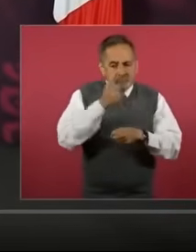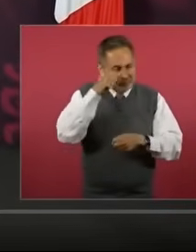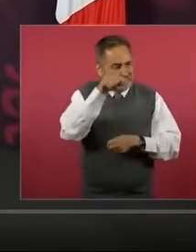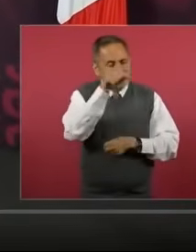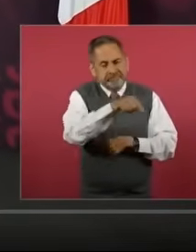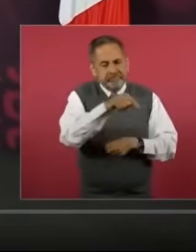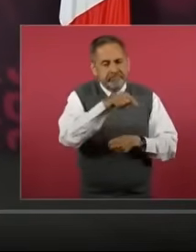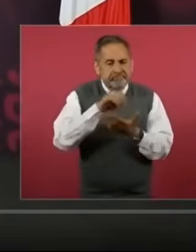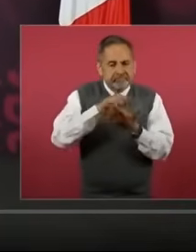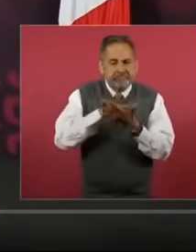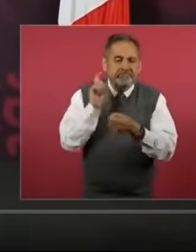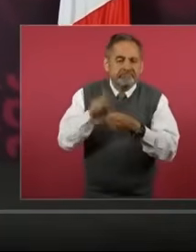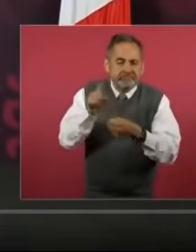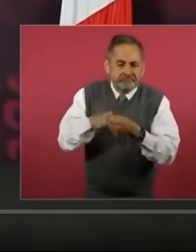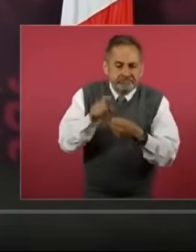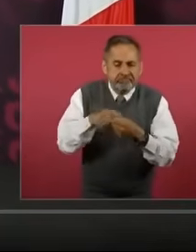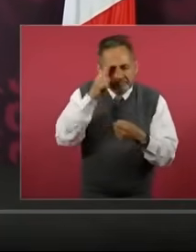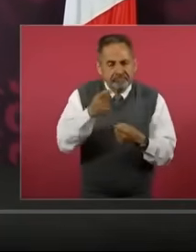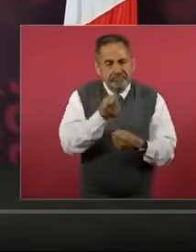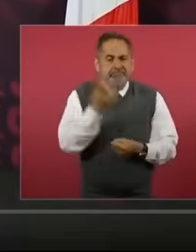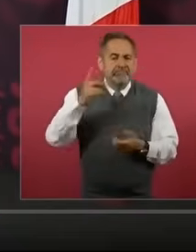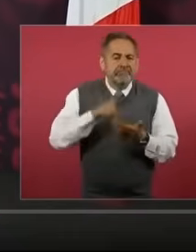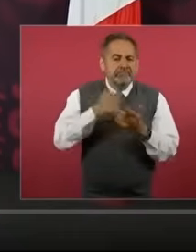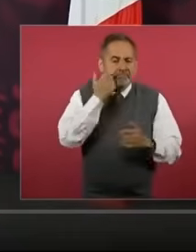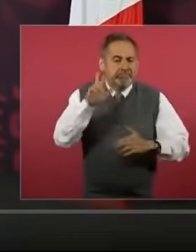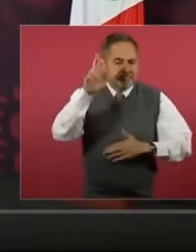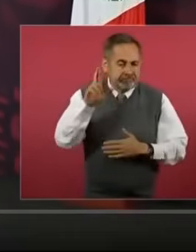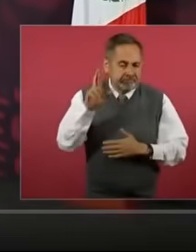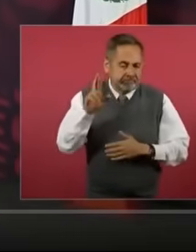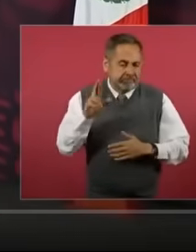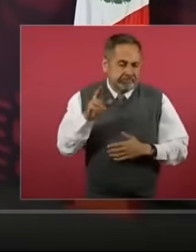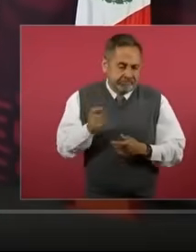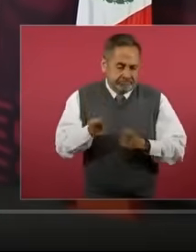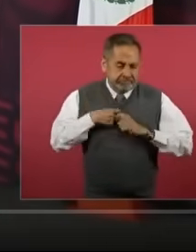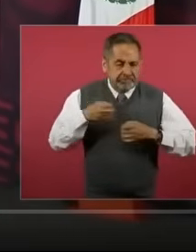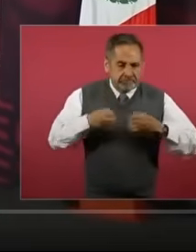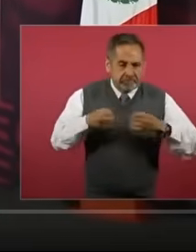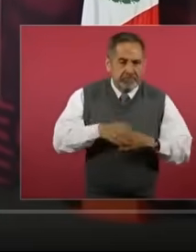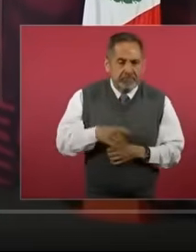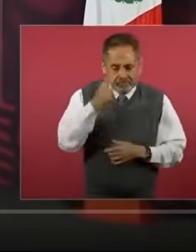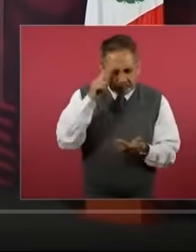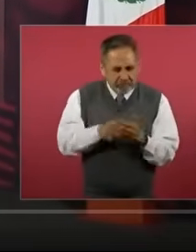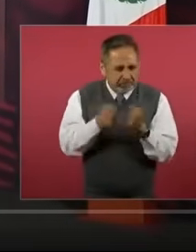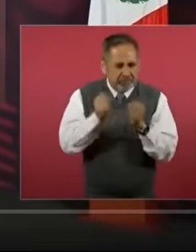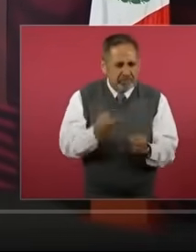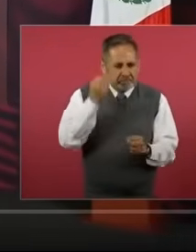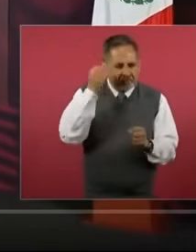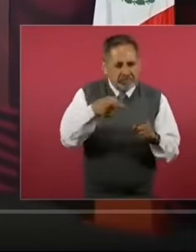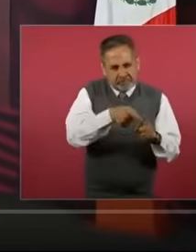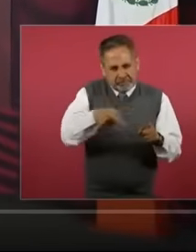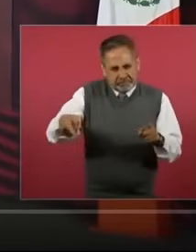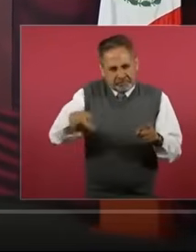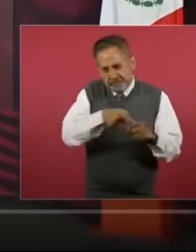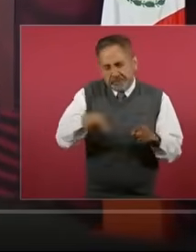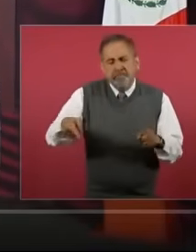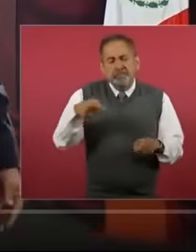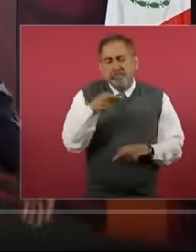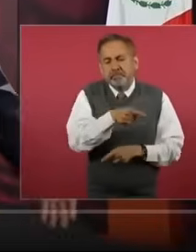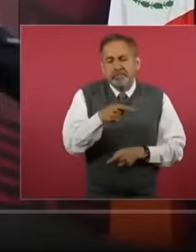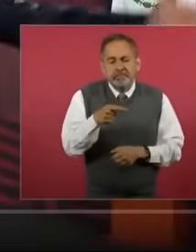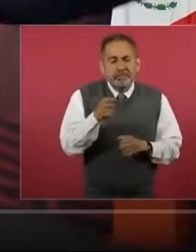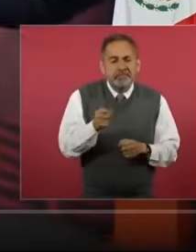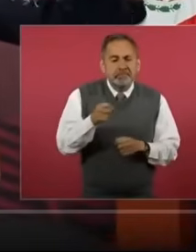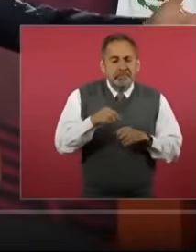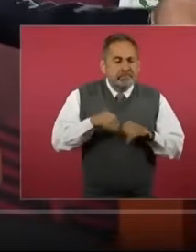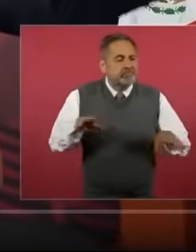llenas de herramientas, muy joviales. De seguro tenían los hospitales también así, como para que dieran ganas de estudiar y